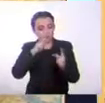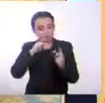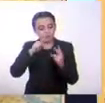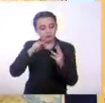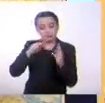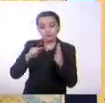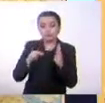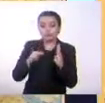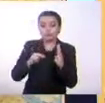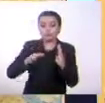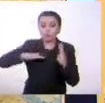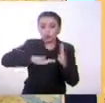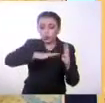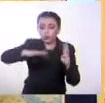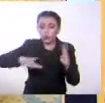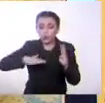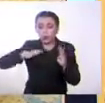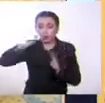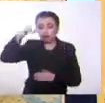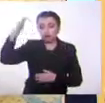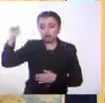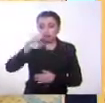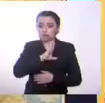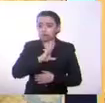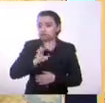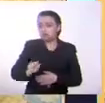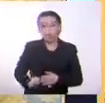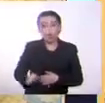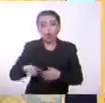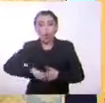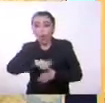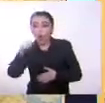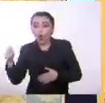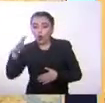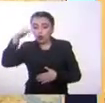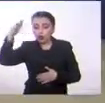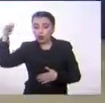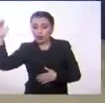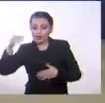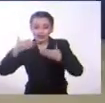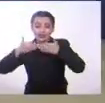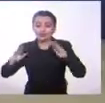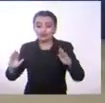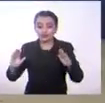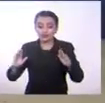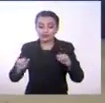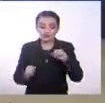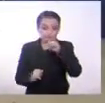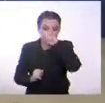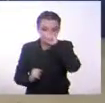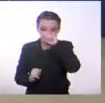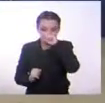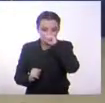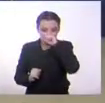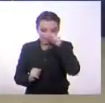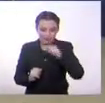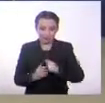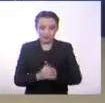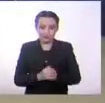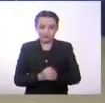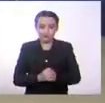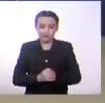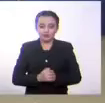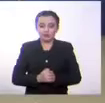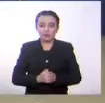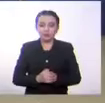en un territorio, en un país, y que las diferencian de otro país. Ah, ya. O sea, ¿qué quiere decir?